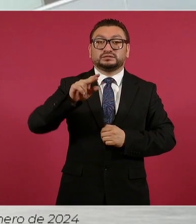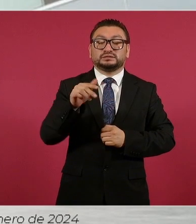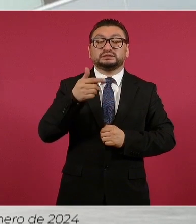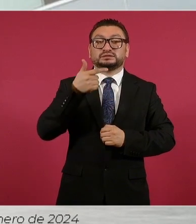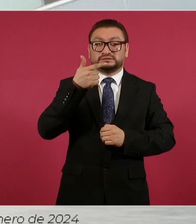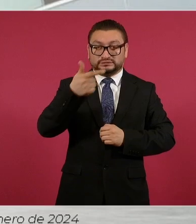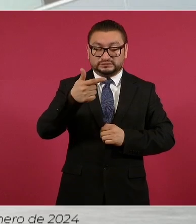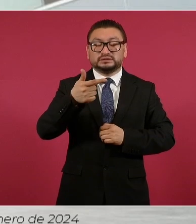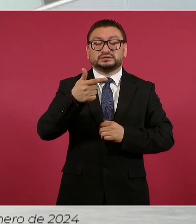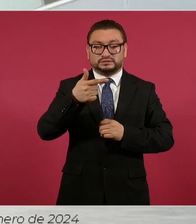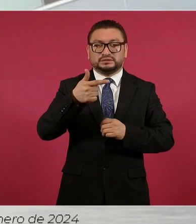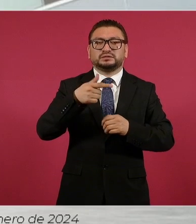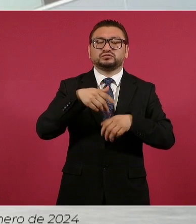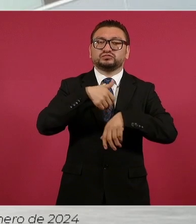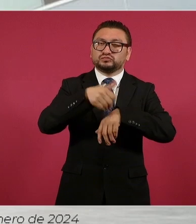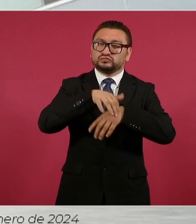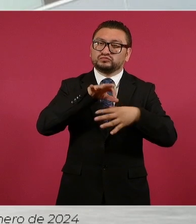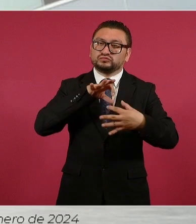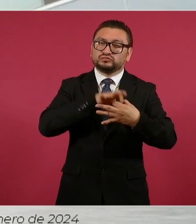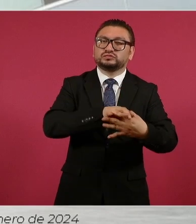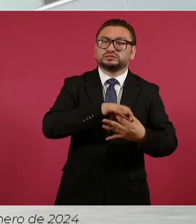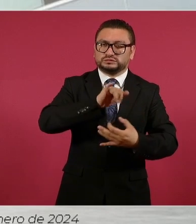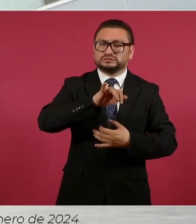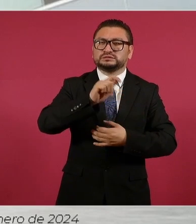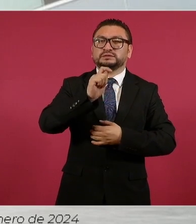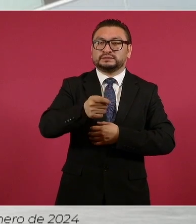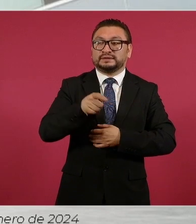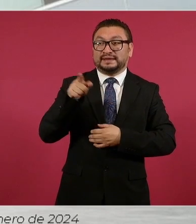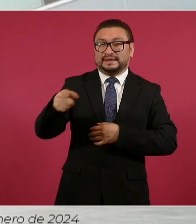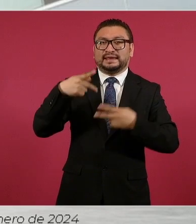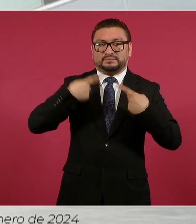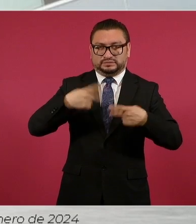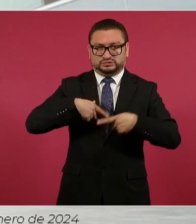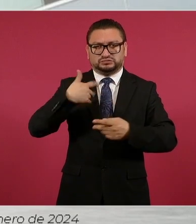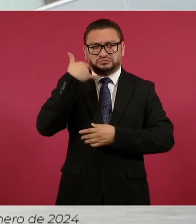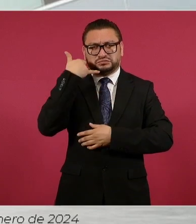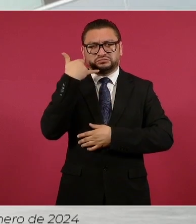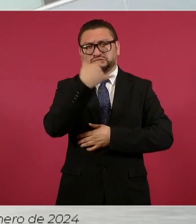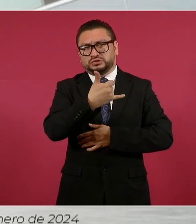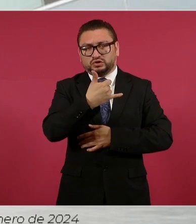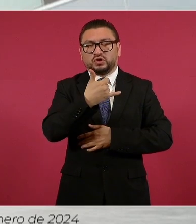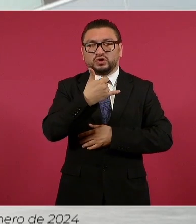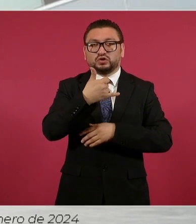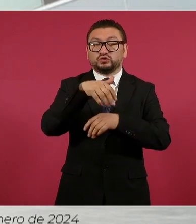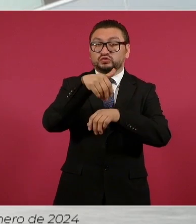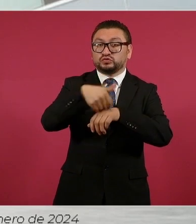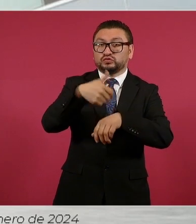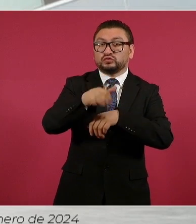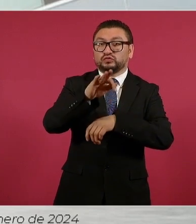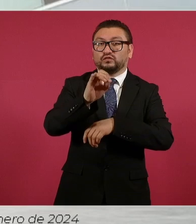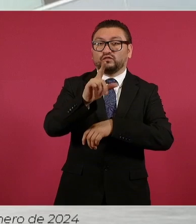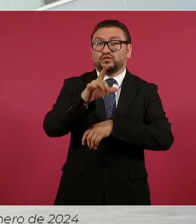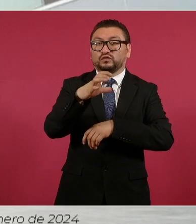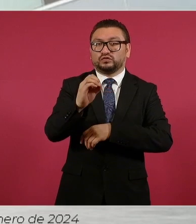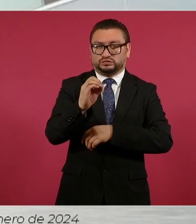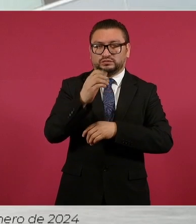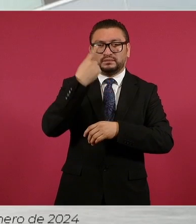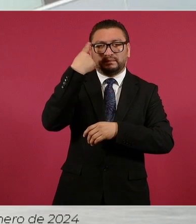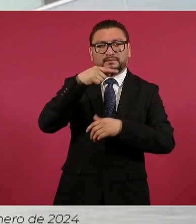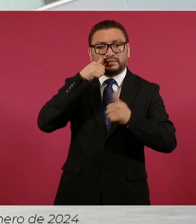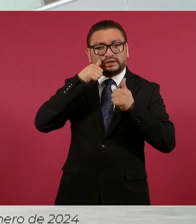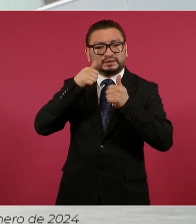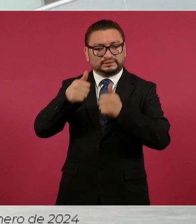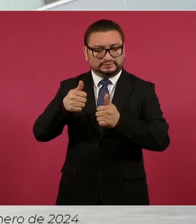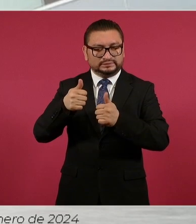seguimiento a folio. ¿Esto qué significa? Que la persona habló y se le asignó un folio de atención.